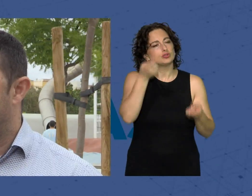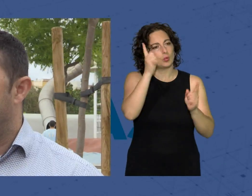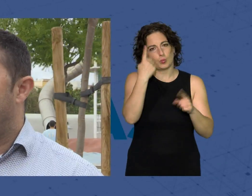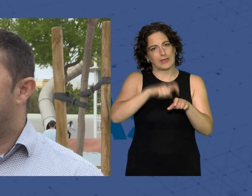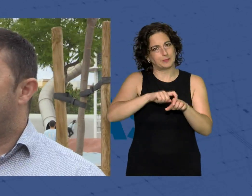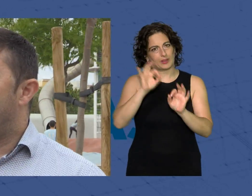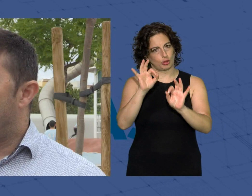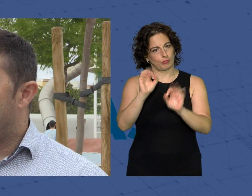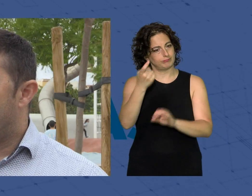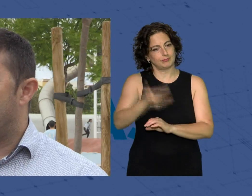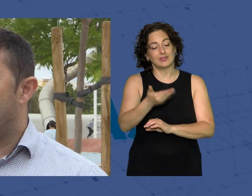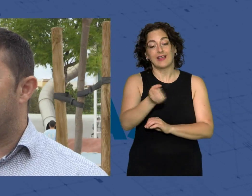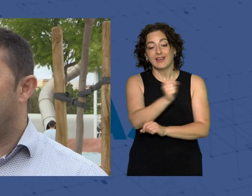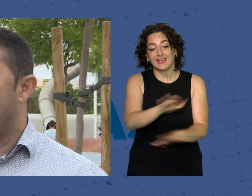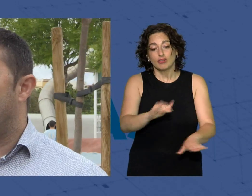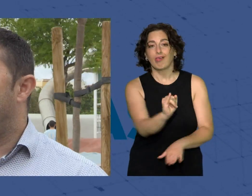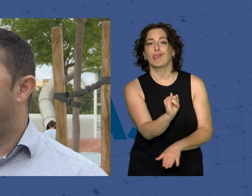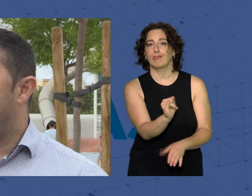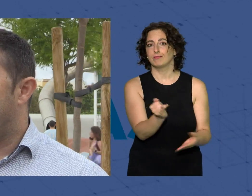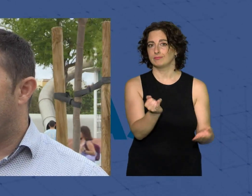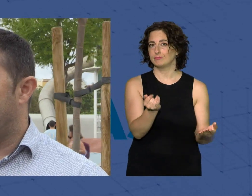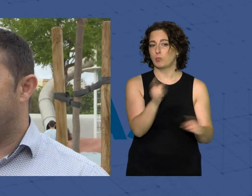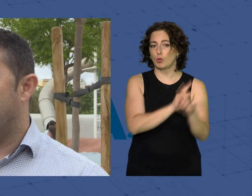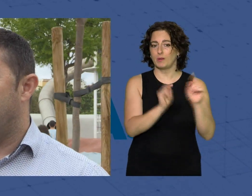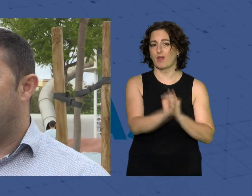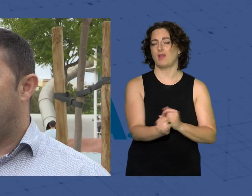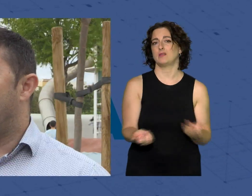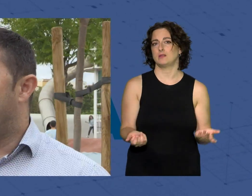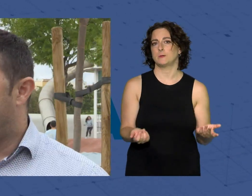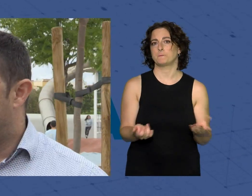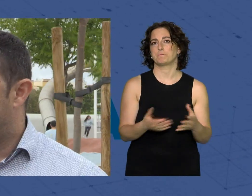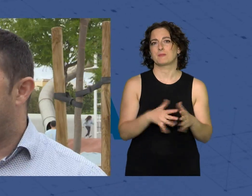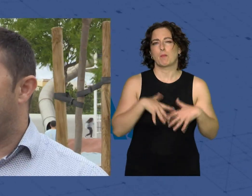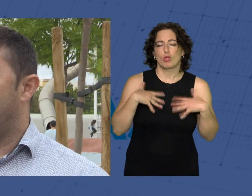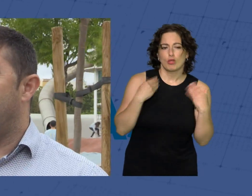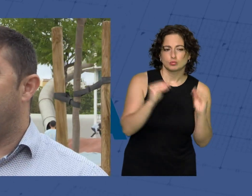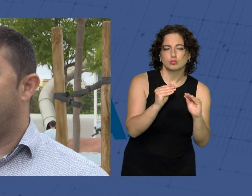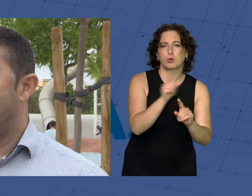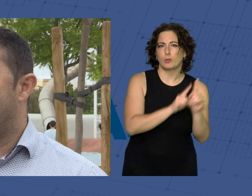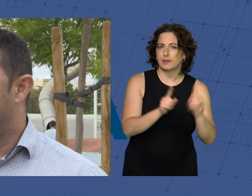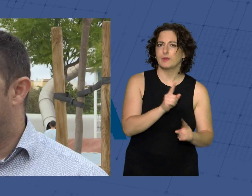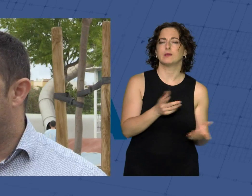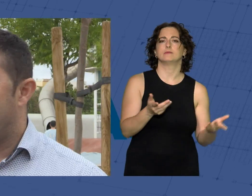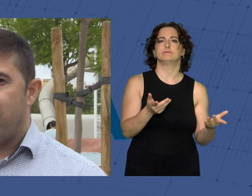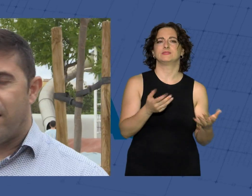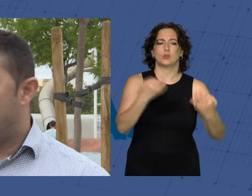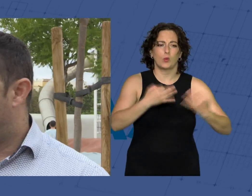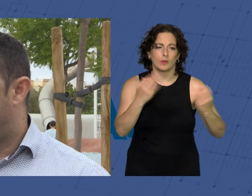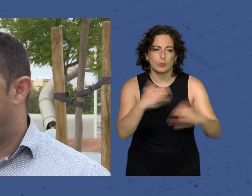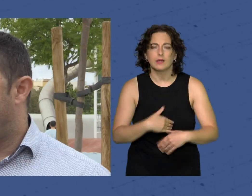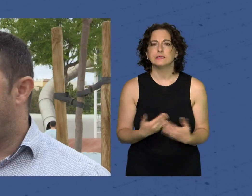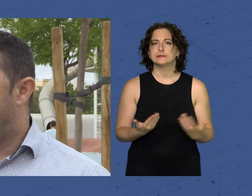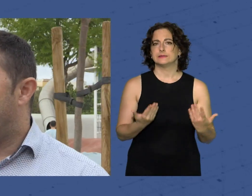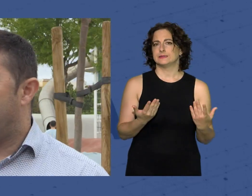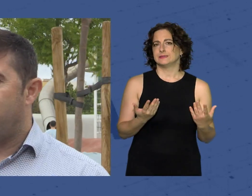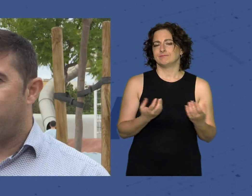aspecto, que existen niños que tienen una problemática emocional de seguridad en todos